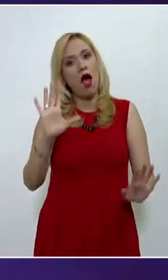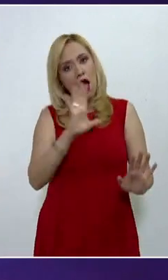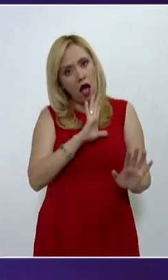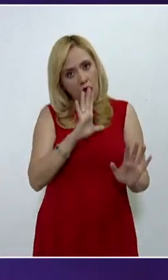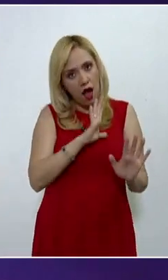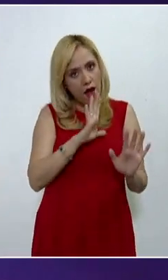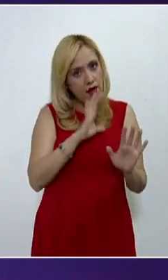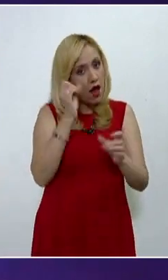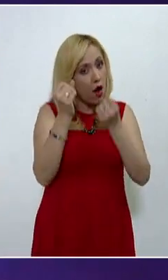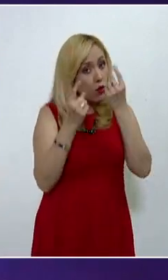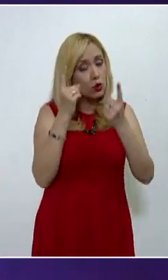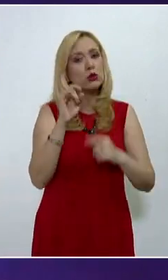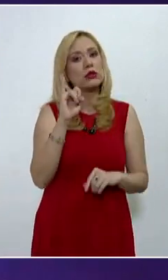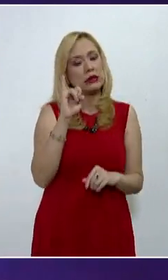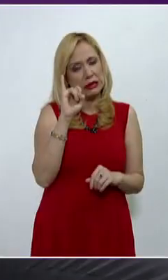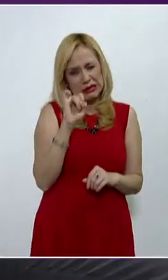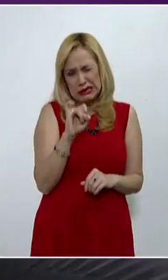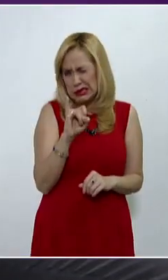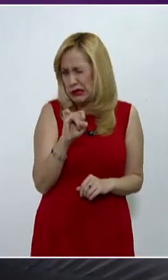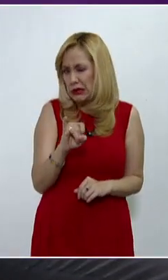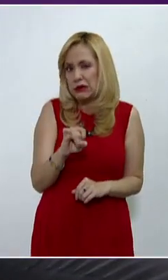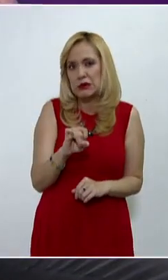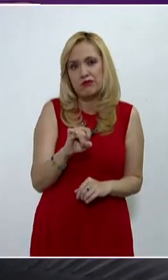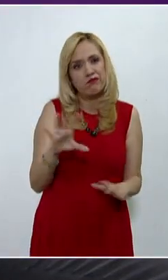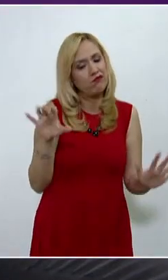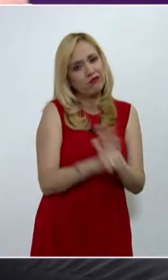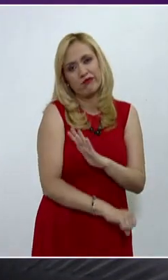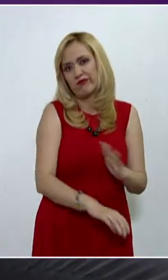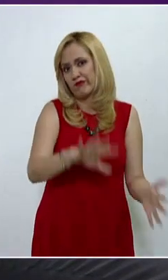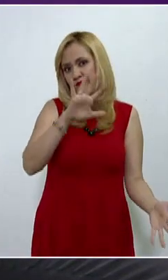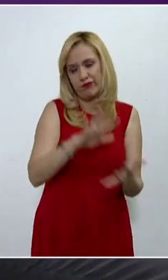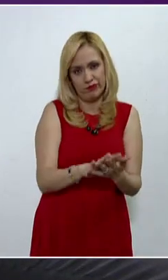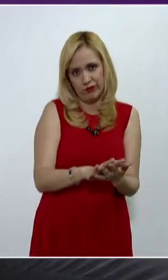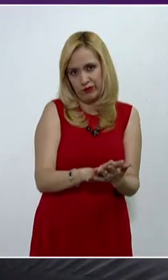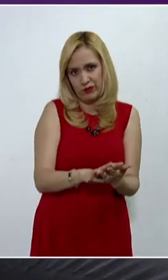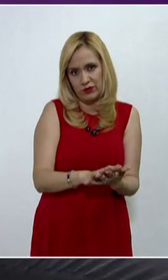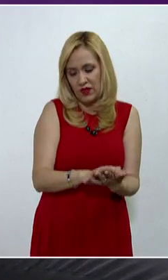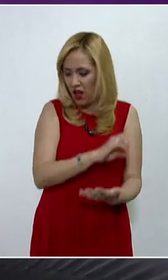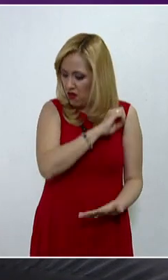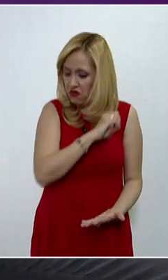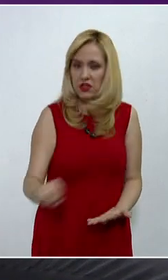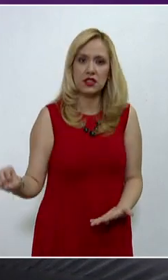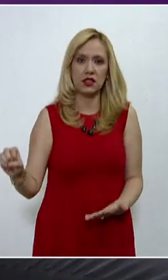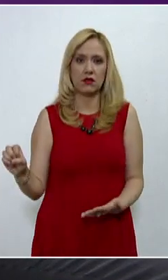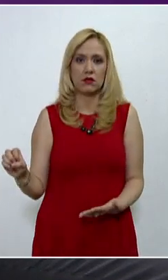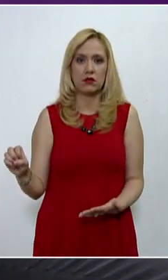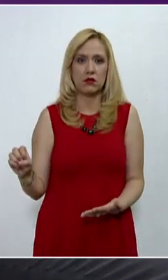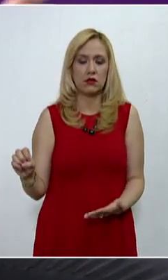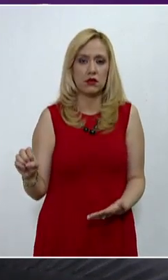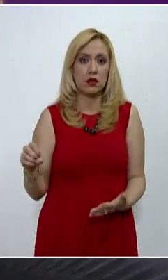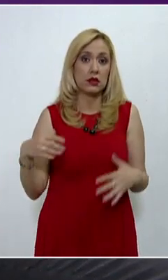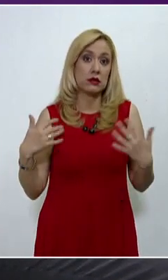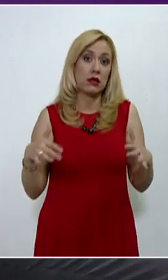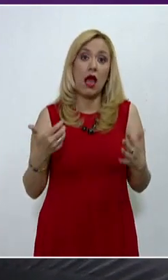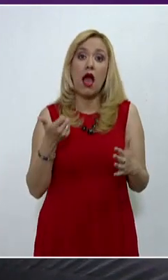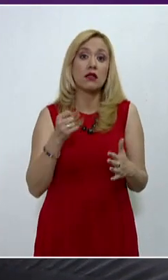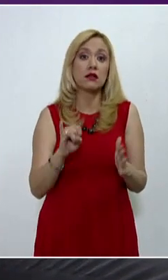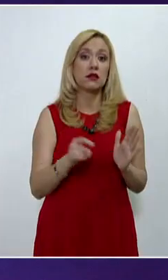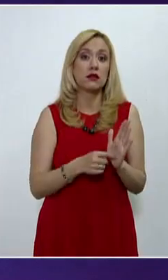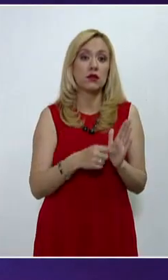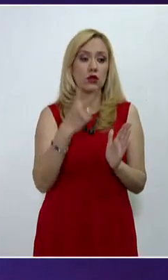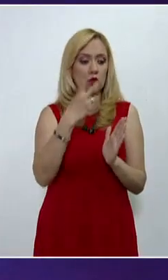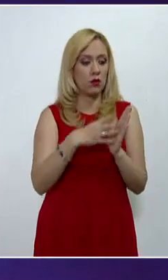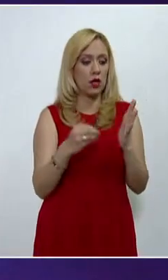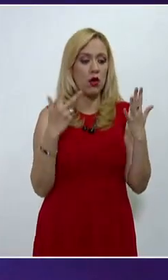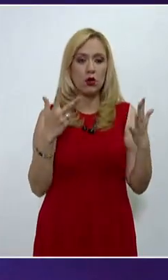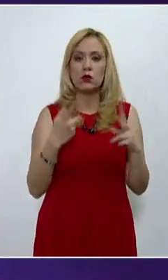sí habrá prisión preventiva. O sea, delitos. Hay delitos y dice, en estos delitos habrá prisión preventiva. Y no solo eso, así nació el sistema en el